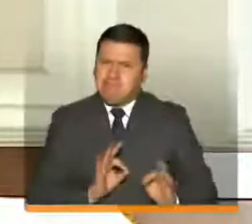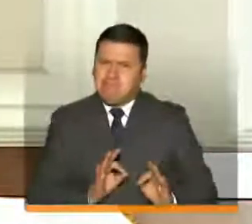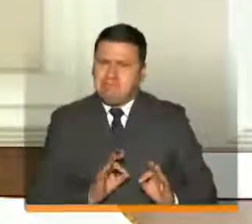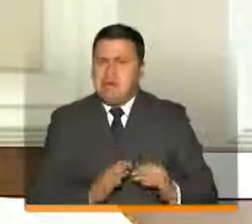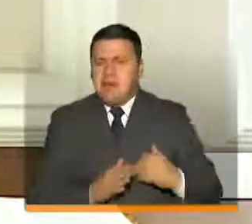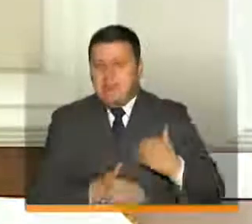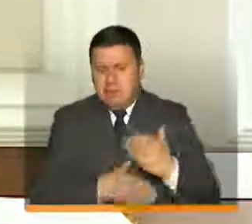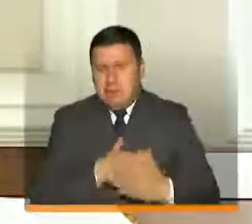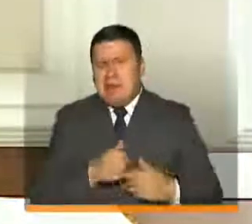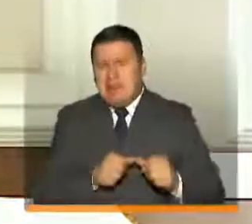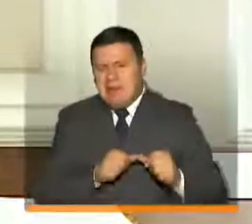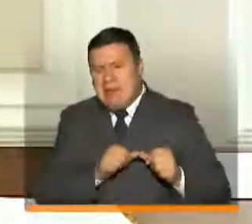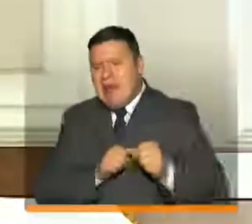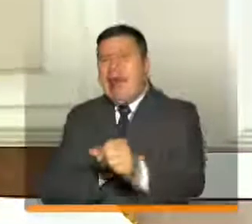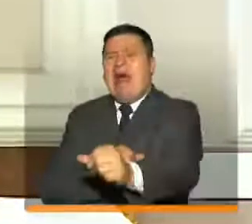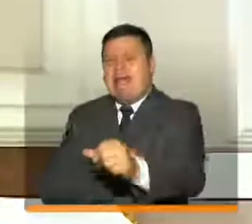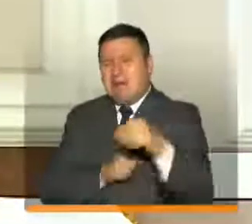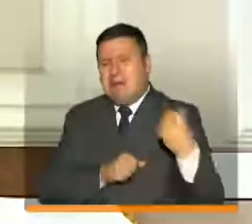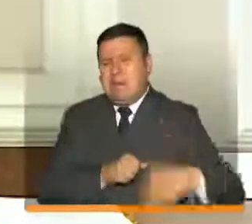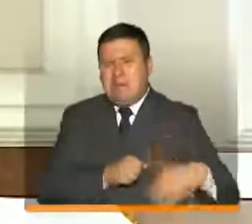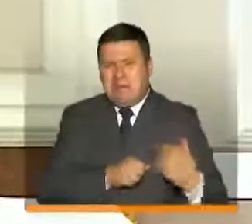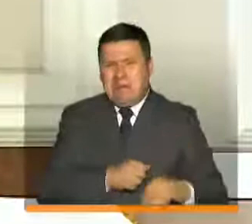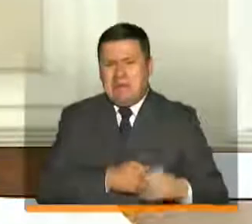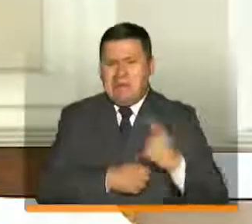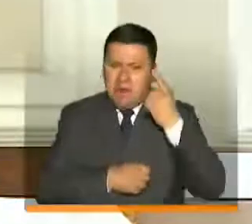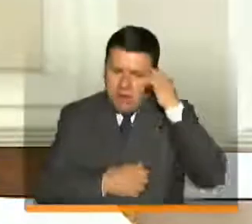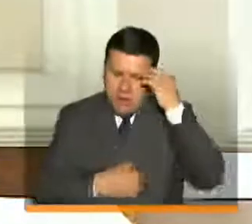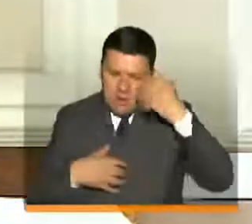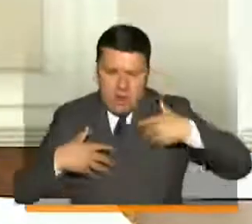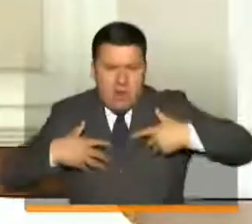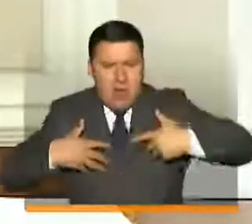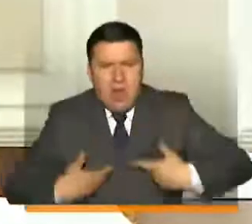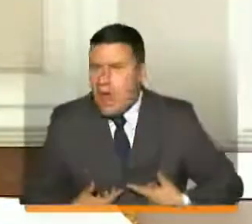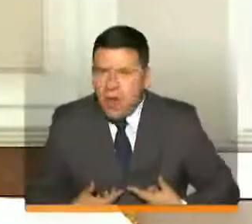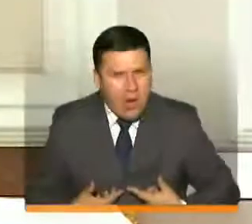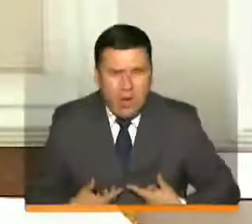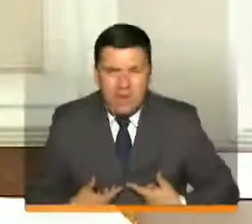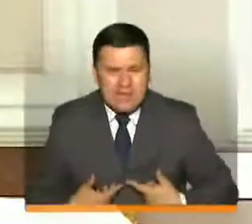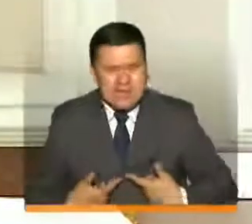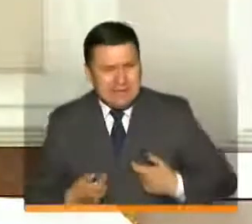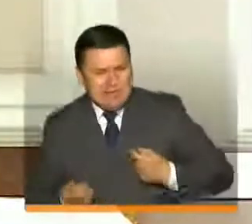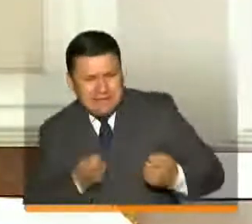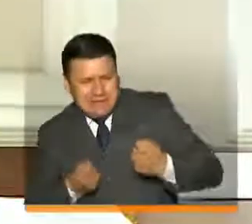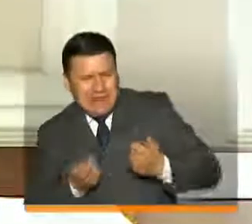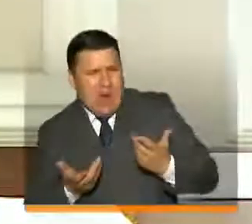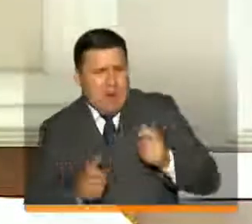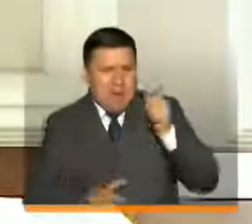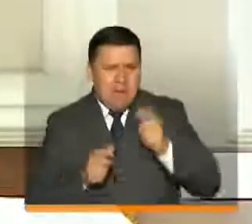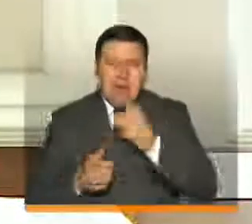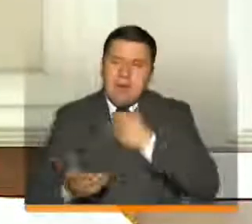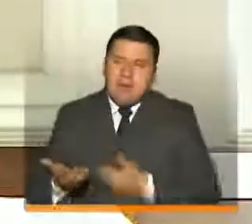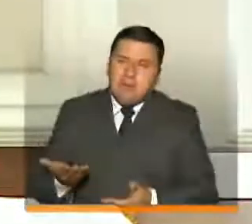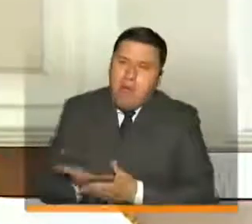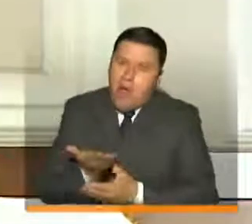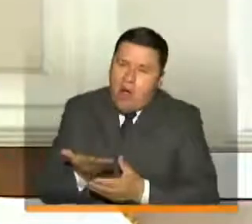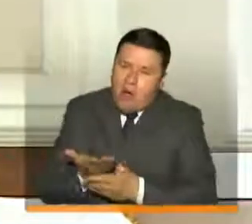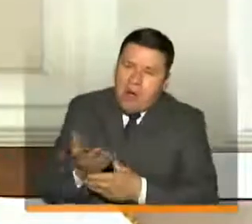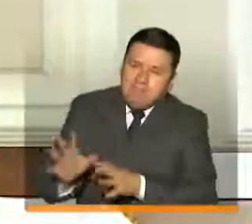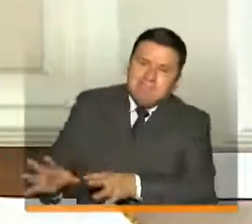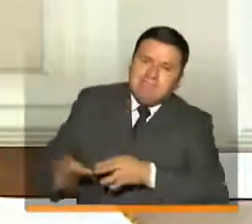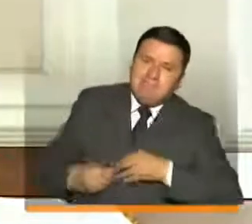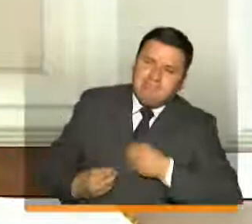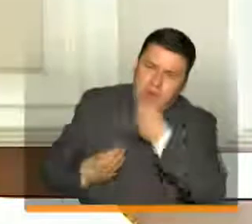será un proceso largo, hacerlo sin fatiga mental y, por supuesto, teniendo en cuenta recomendaciones